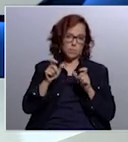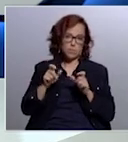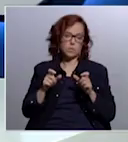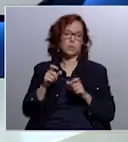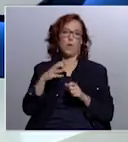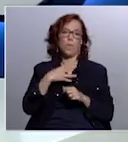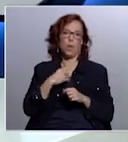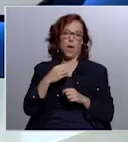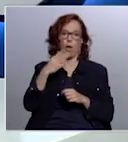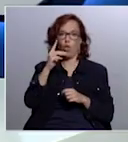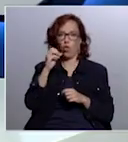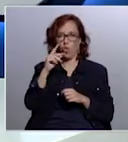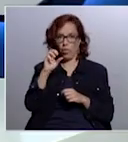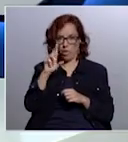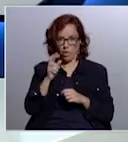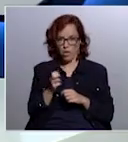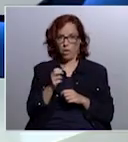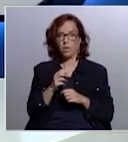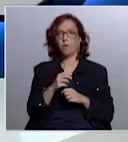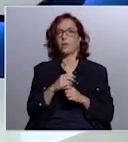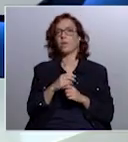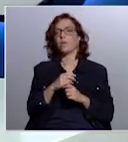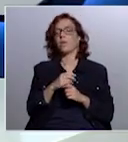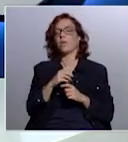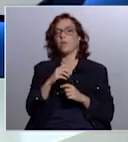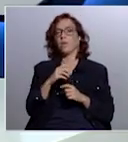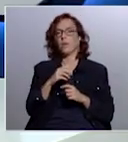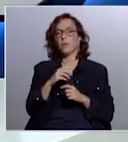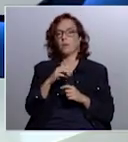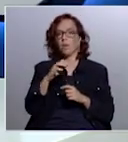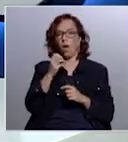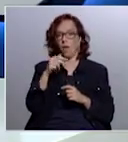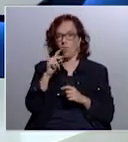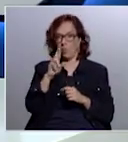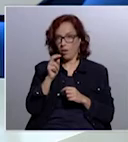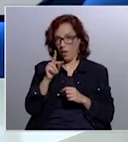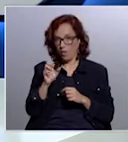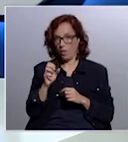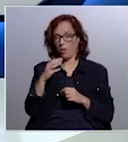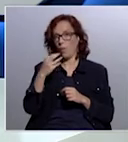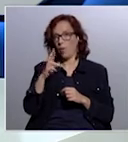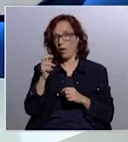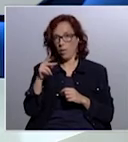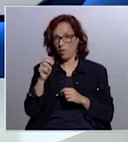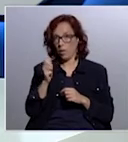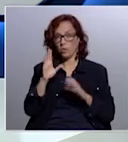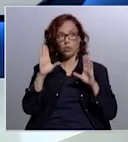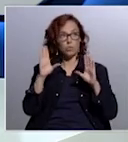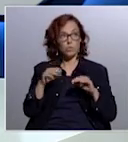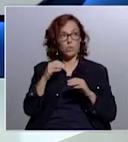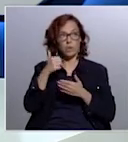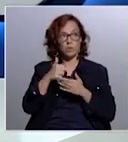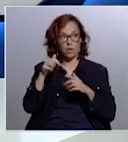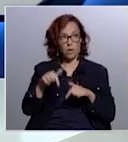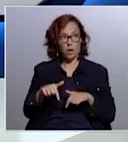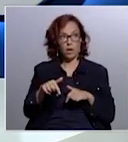maría dodera de gerardo de jerez alrededor saldrá de la baranda van a estar también acá